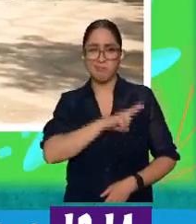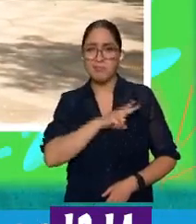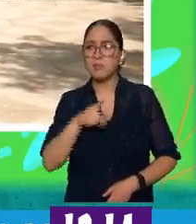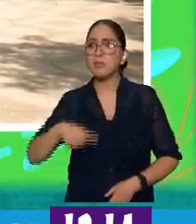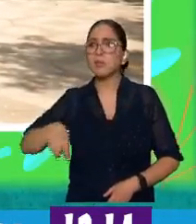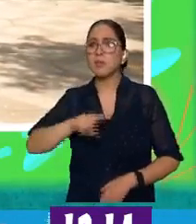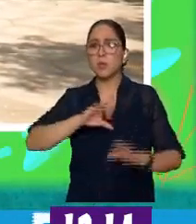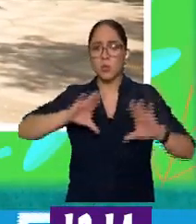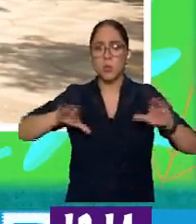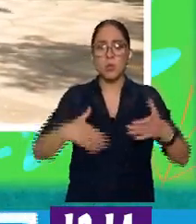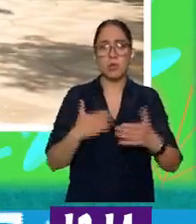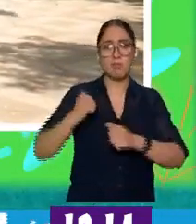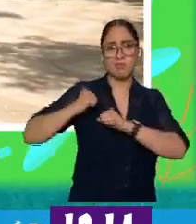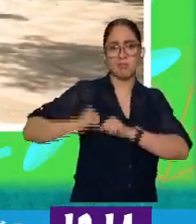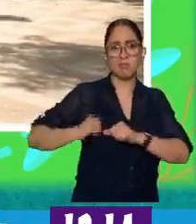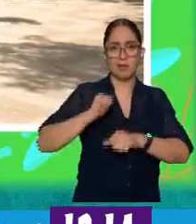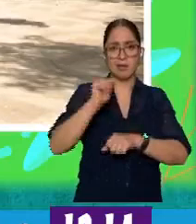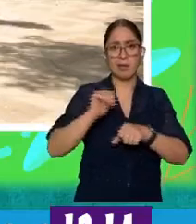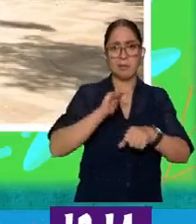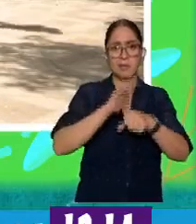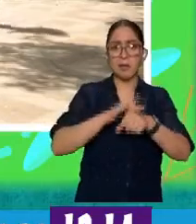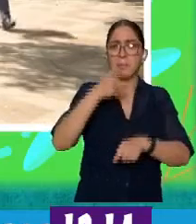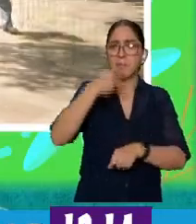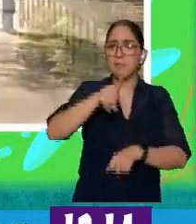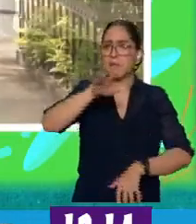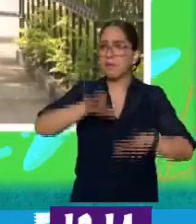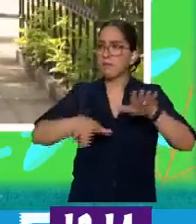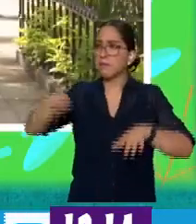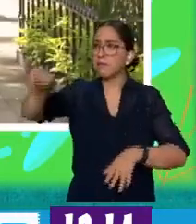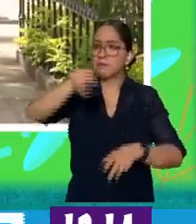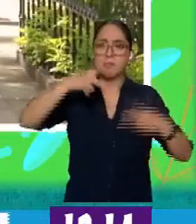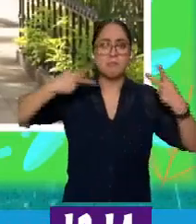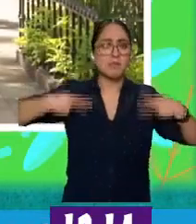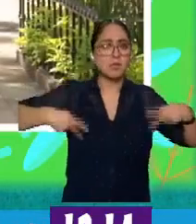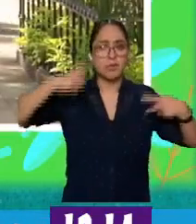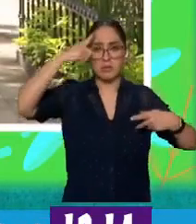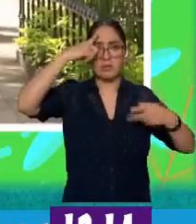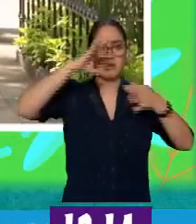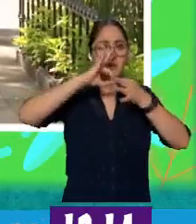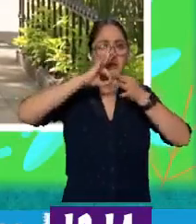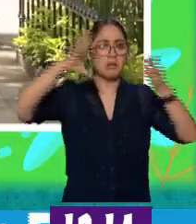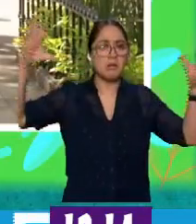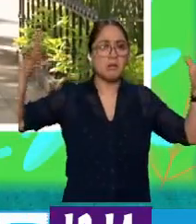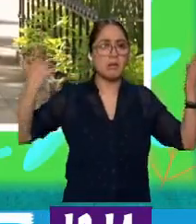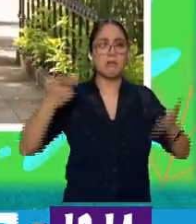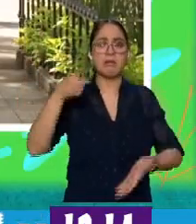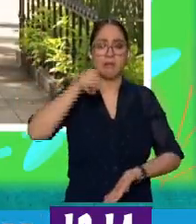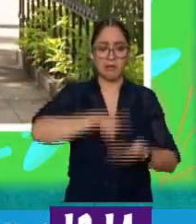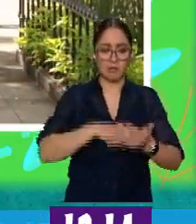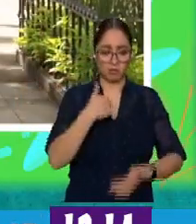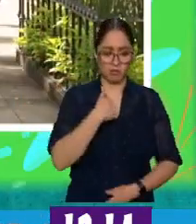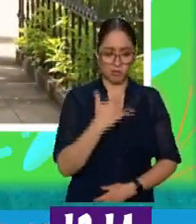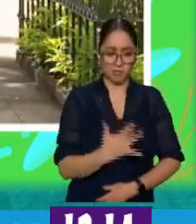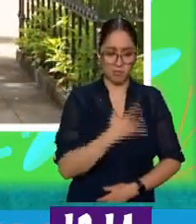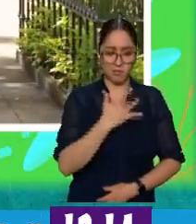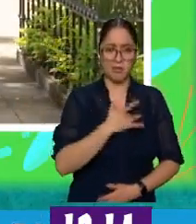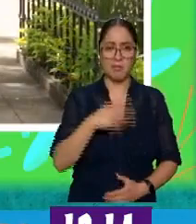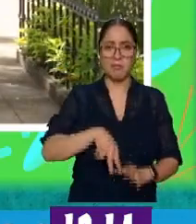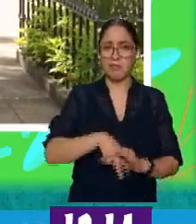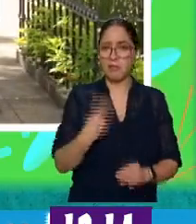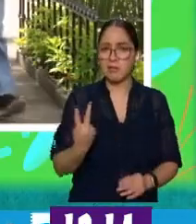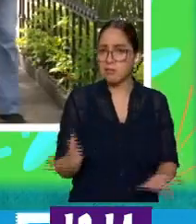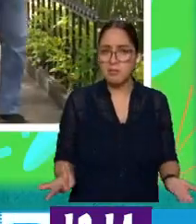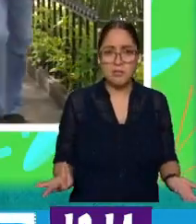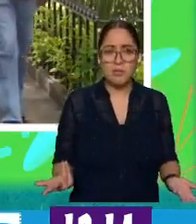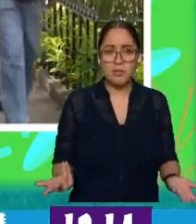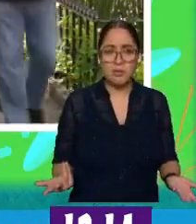de la administración, pero ahí se les olvida, compadre, ¿sí? Y se les olvida por el vacío interior, o sea, ¿sí? Te